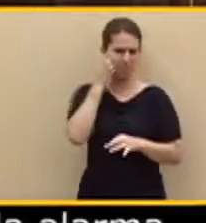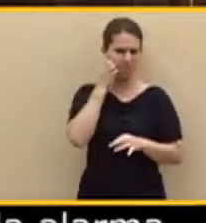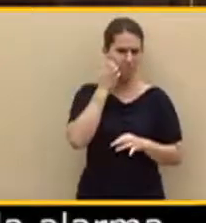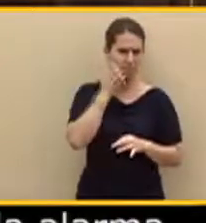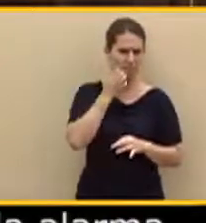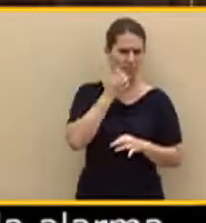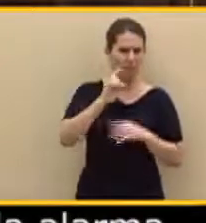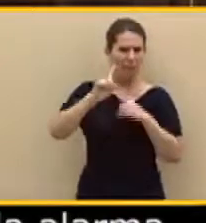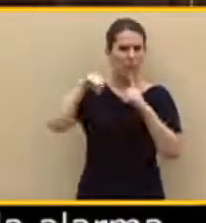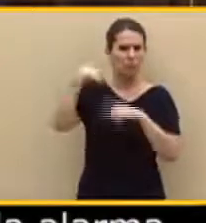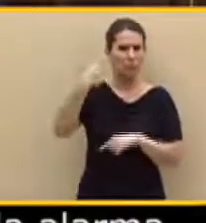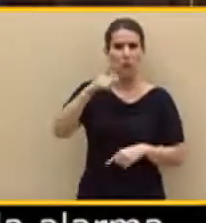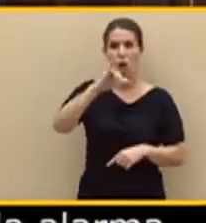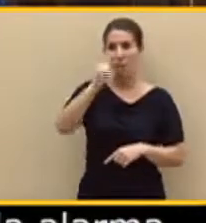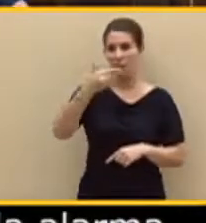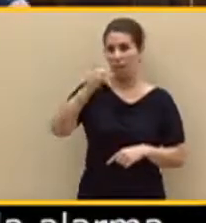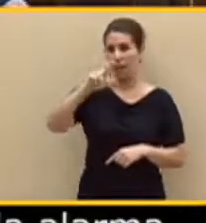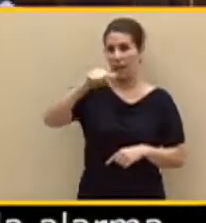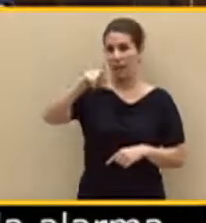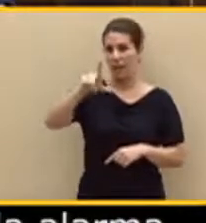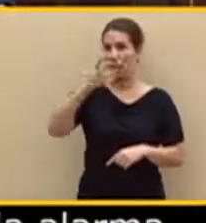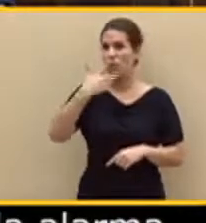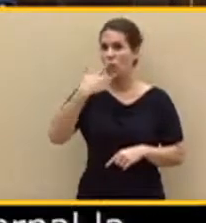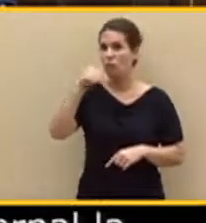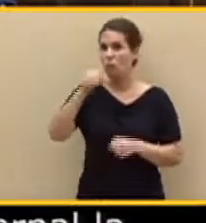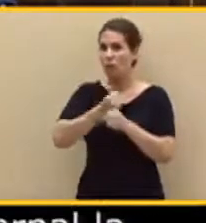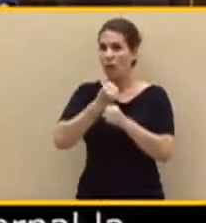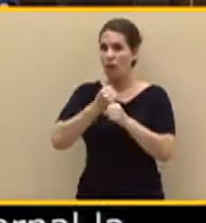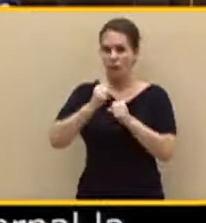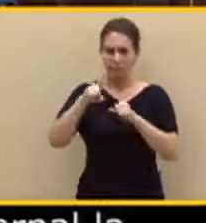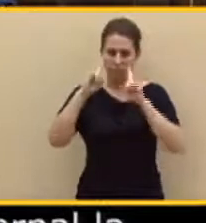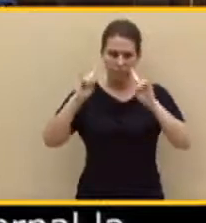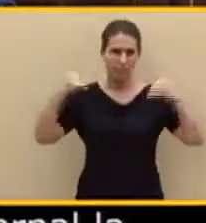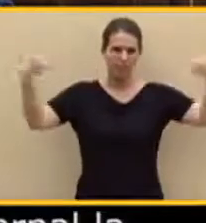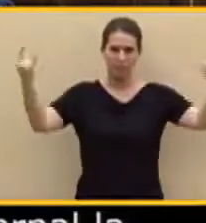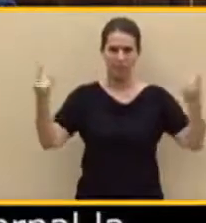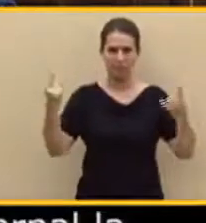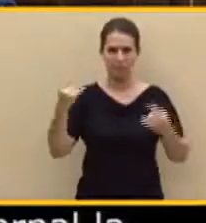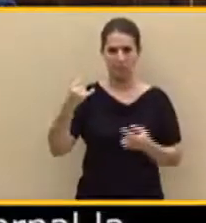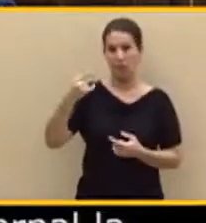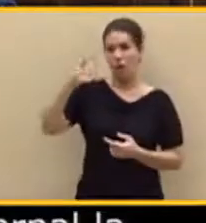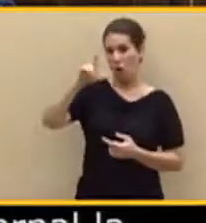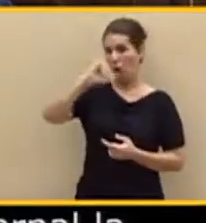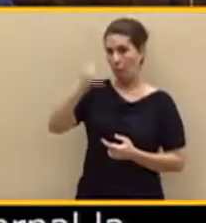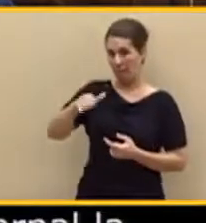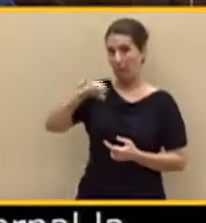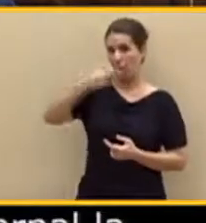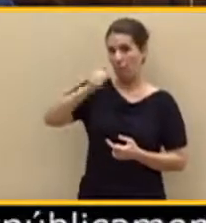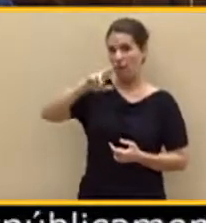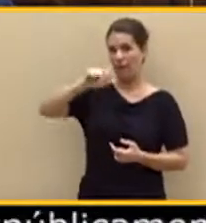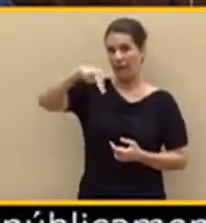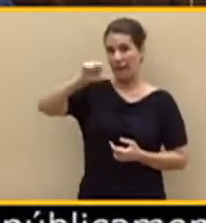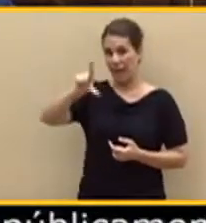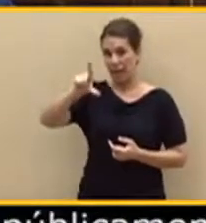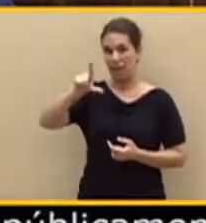boca de López Bernal la realidad de su trabajo. López Bernal denunció públicamente las intimidaciones